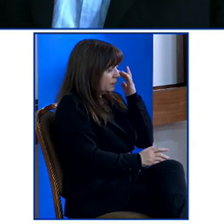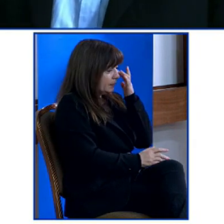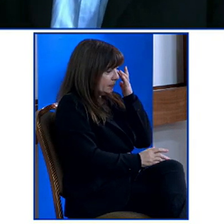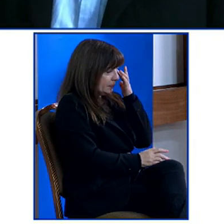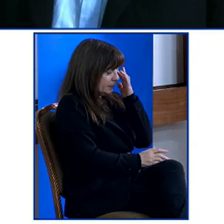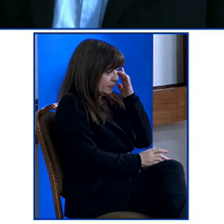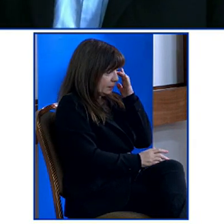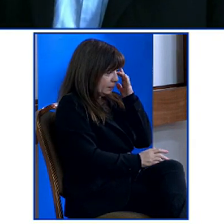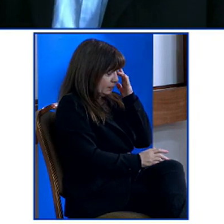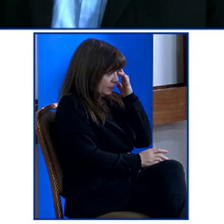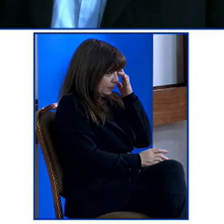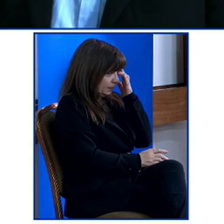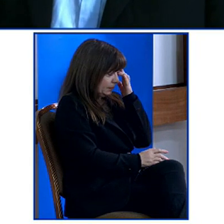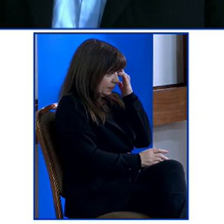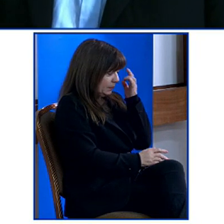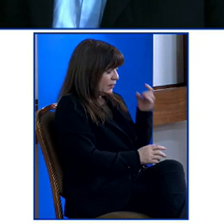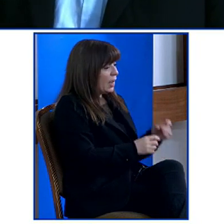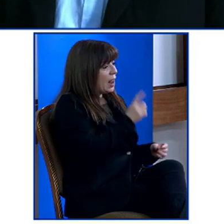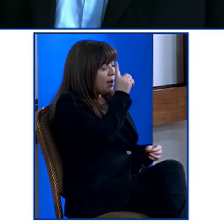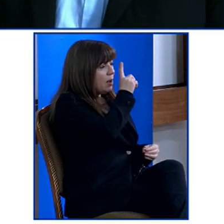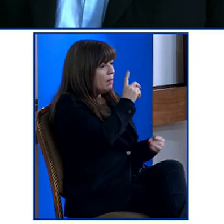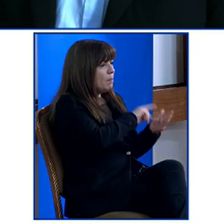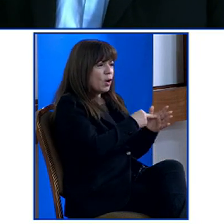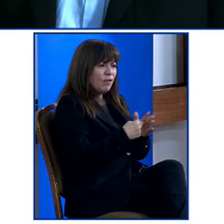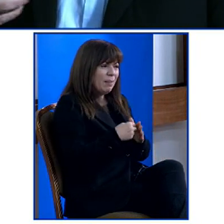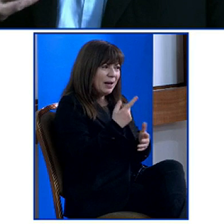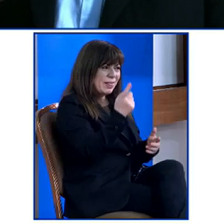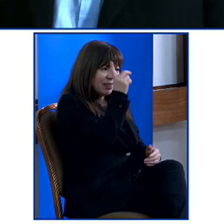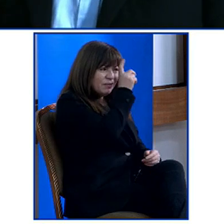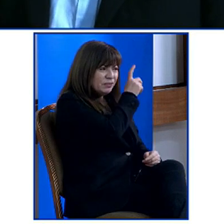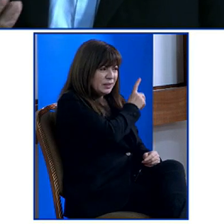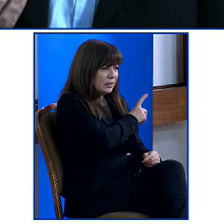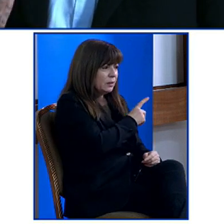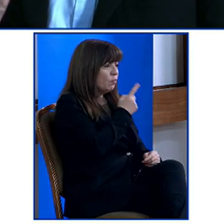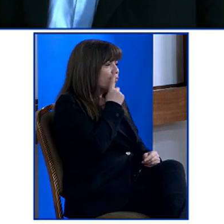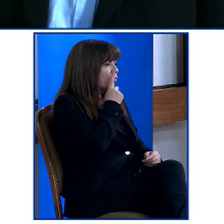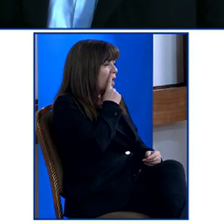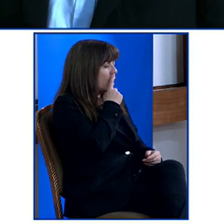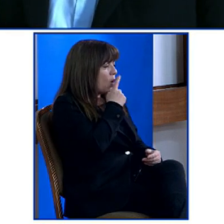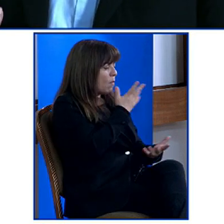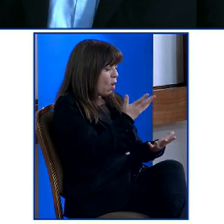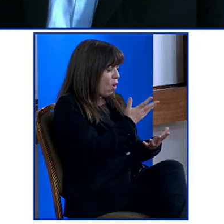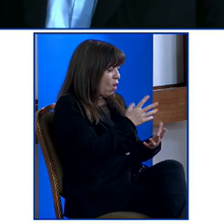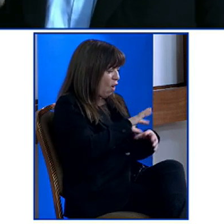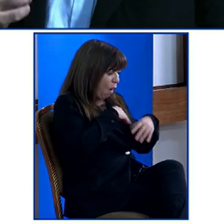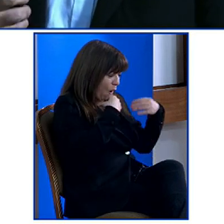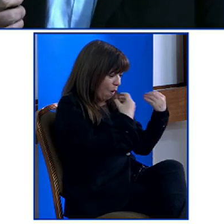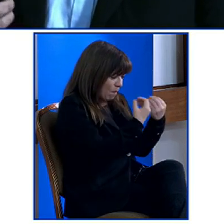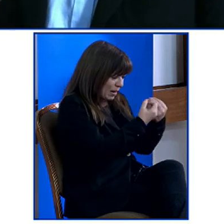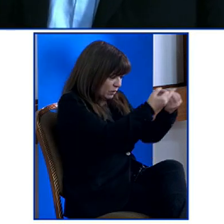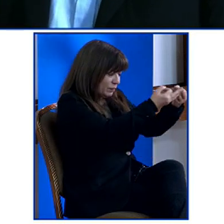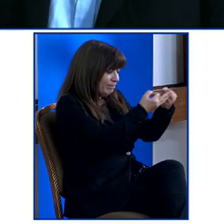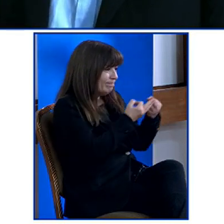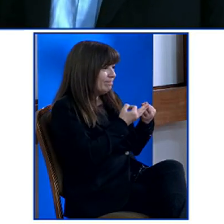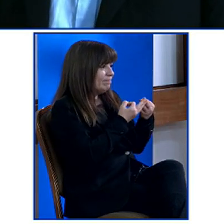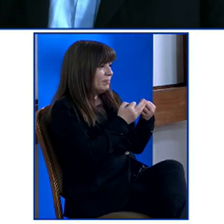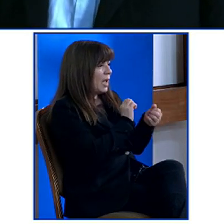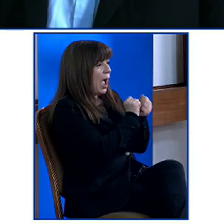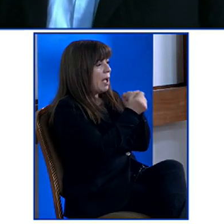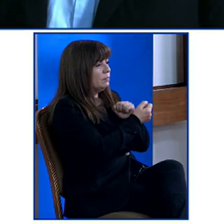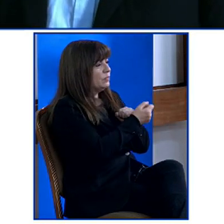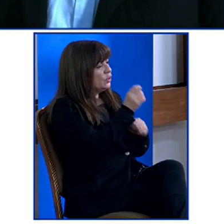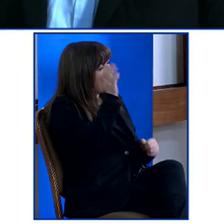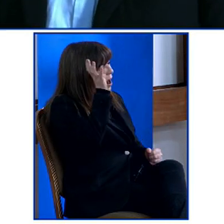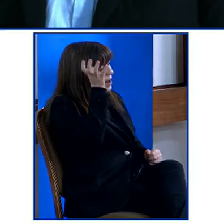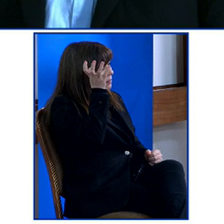El problema es que es difícil obtener una imagen completa de cuál es el impacto sobre la salud del cambio climático,